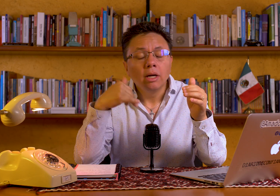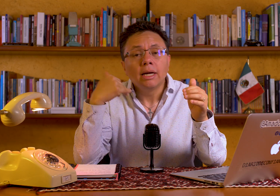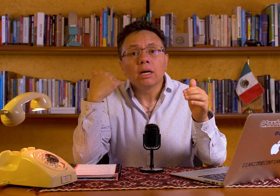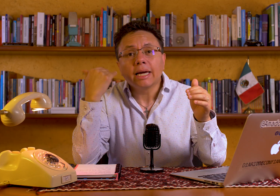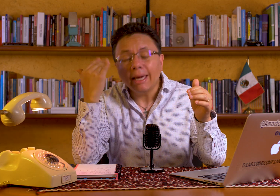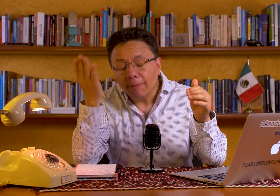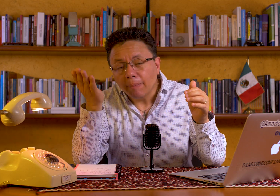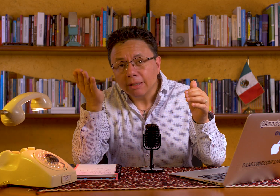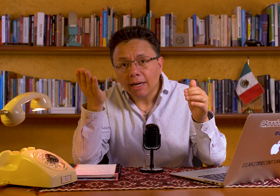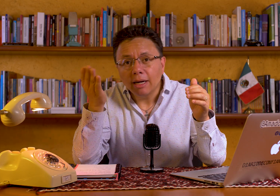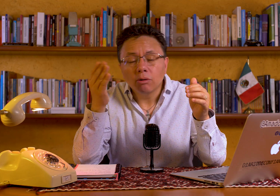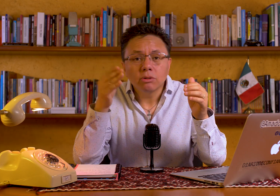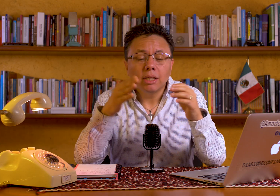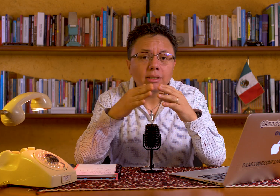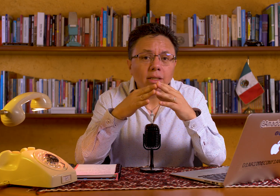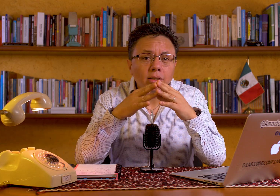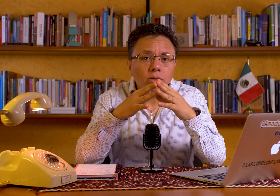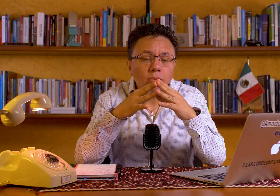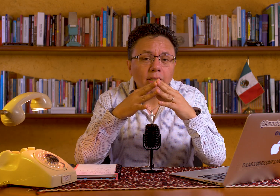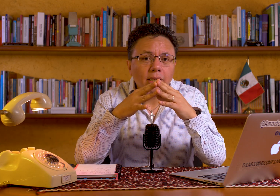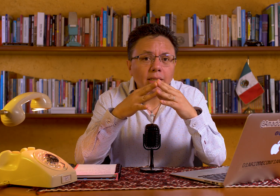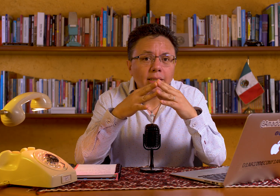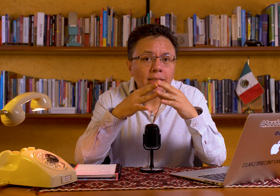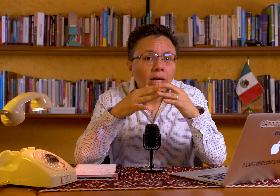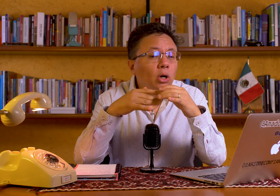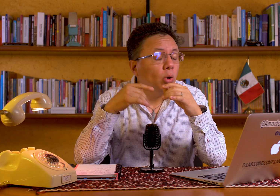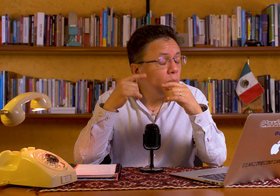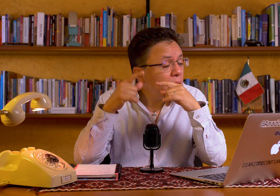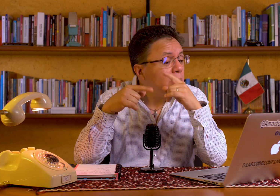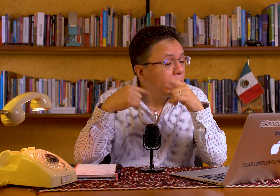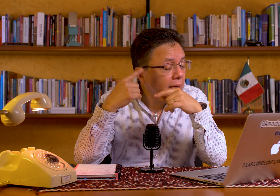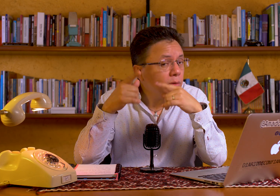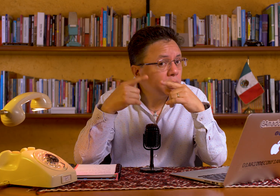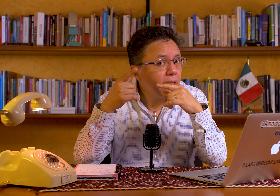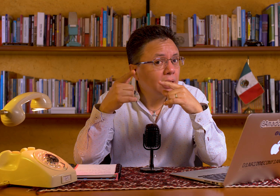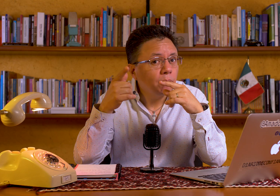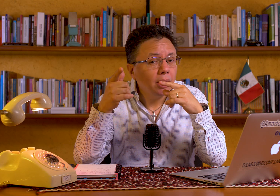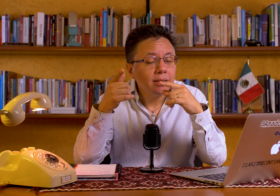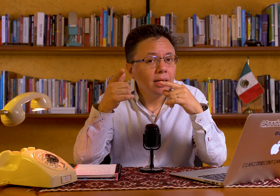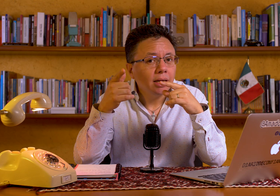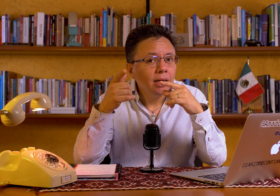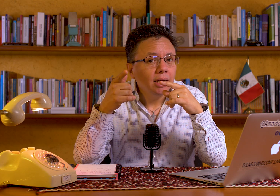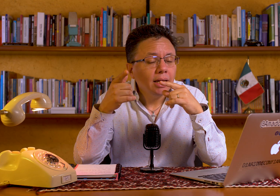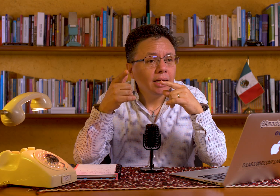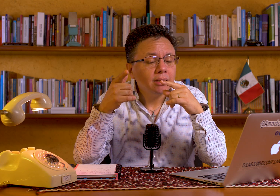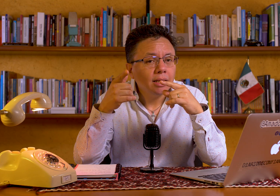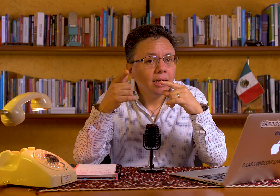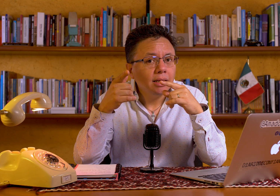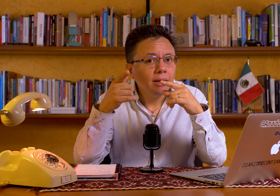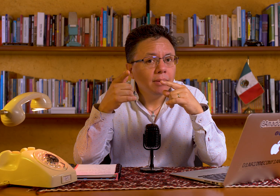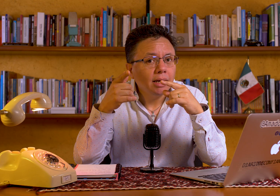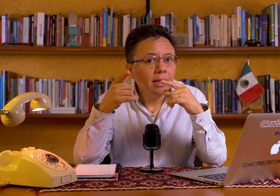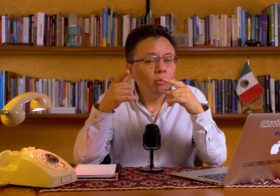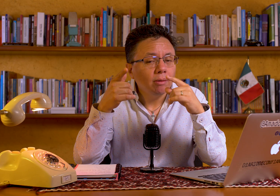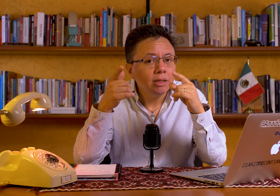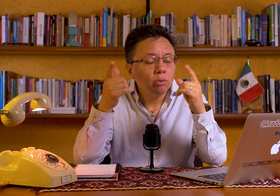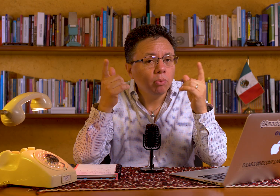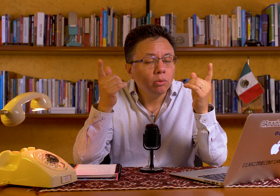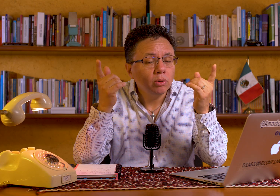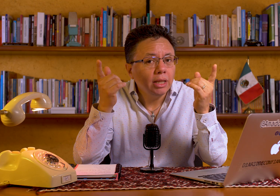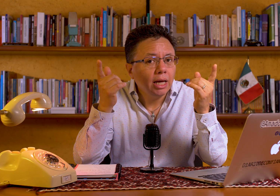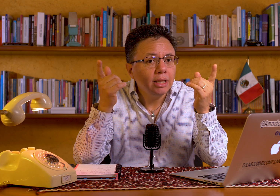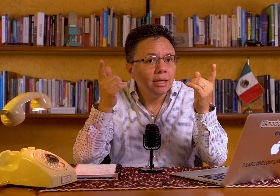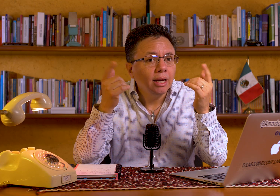1 de mayo, ¿qué va a pasar los días subsiguientes? ¿Cómo esperan ustedes que pueda ser esta dinámica de